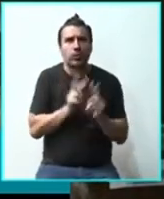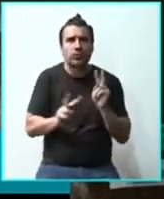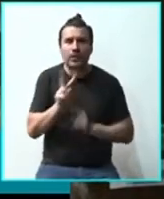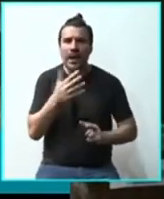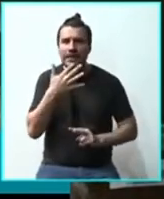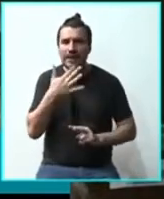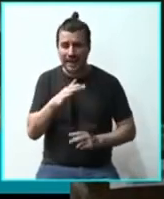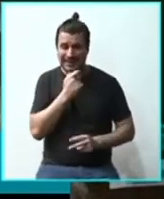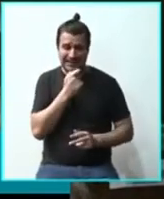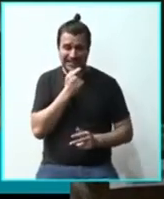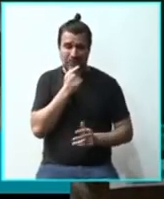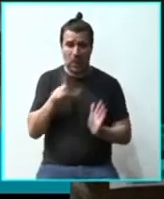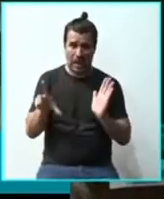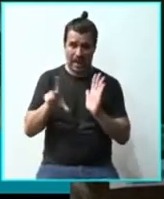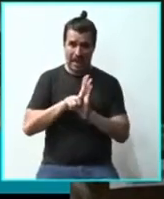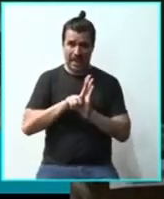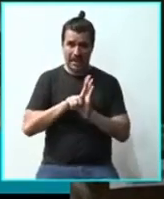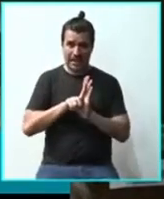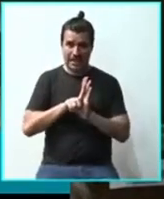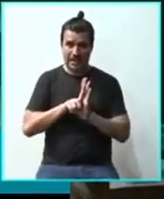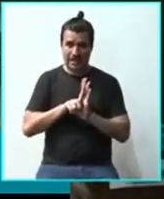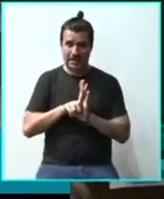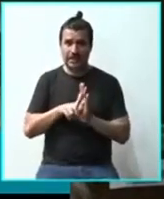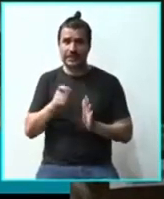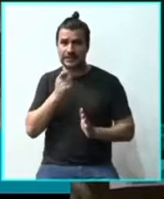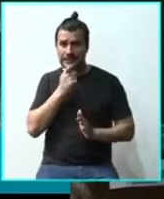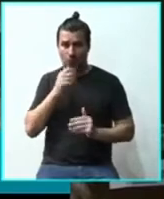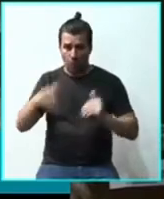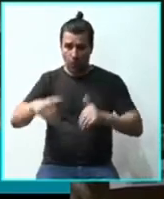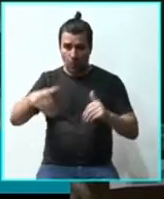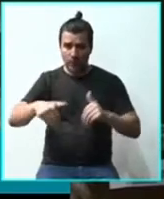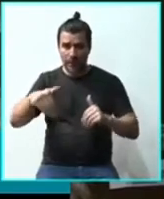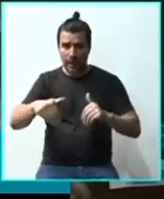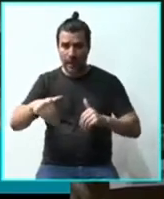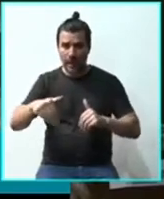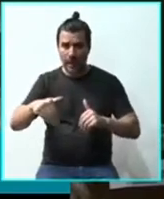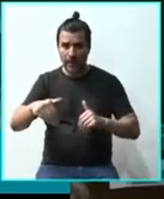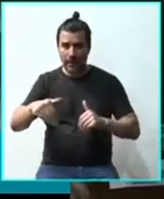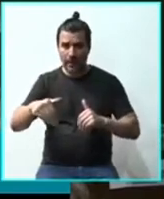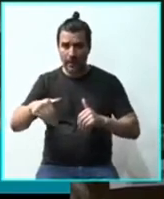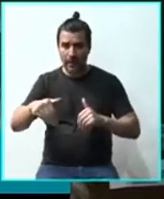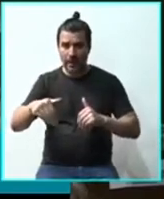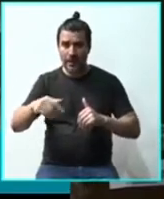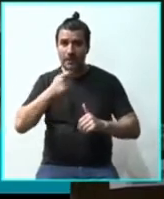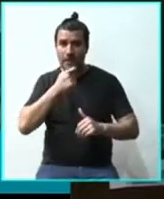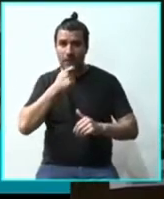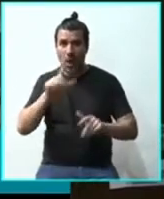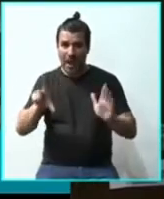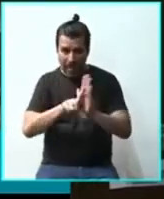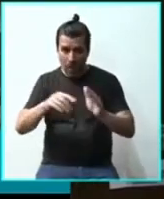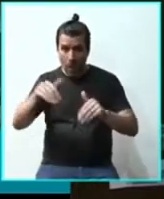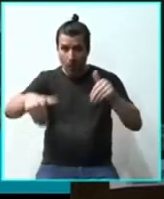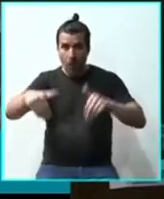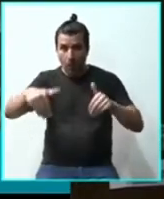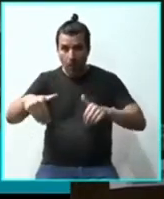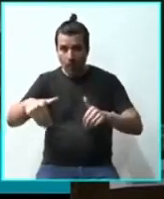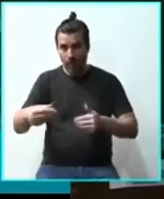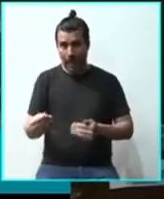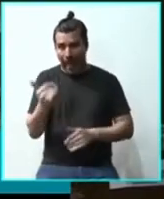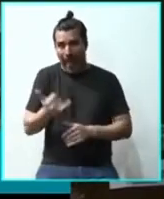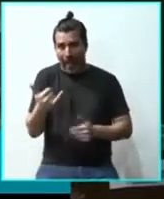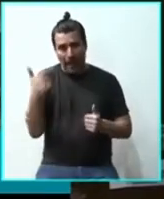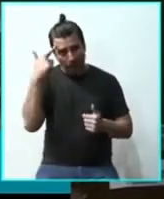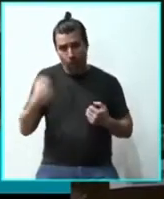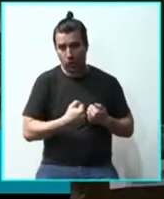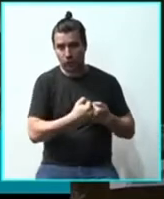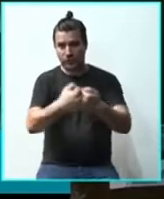una ley y el oficialismo se lo vota, pareciera que habría un enorme consenso. Un consenso entre el Frente de Todos y un